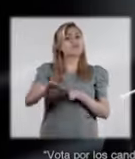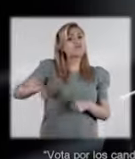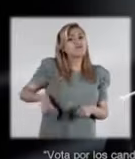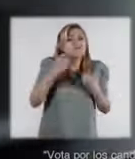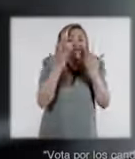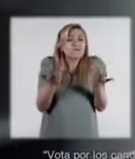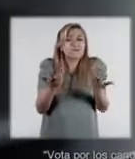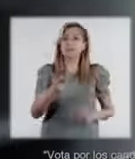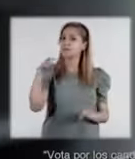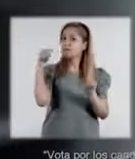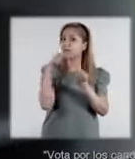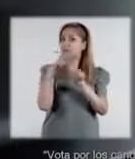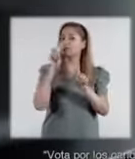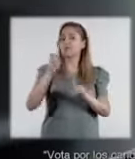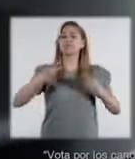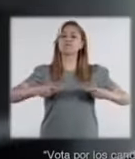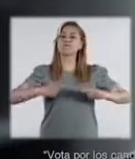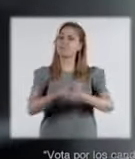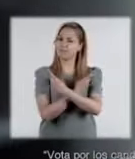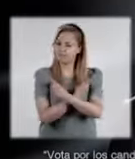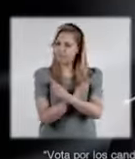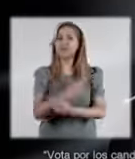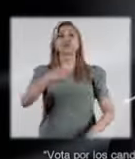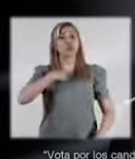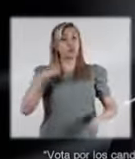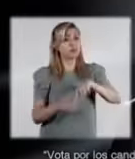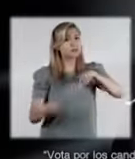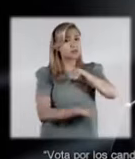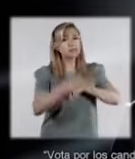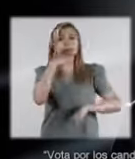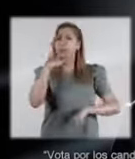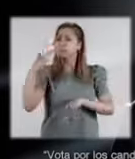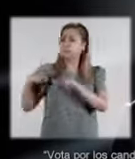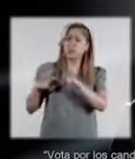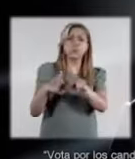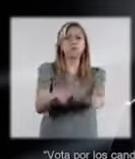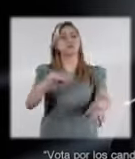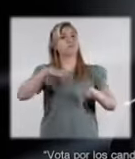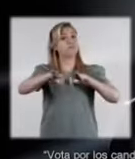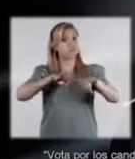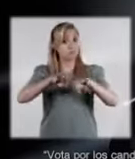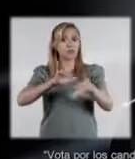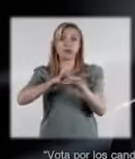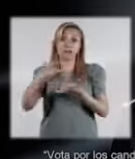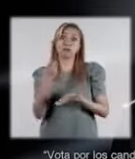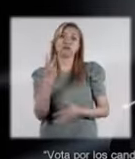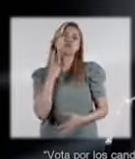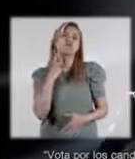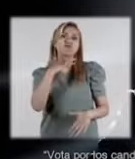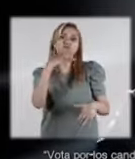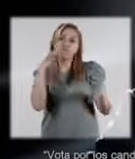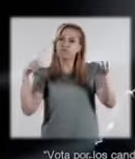¿Qué gobierno quiero? Uno que esté encabezado por gente decente. Yo he combatido la corrupción toda mi vida. Por mi trabajo, muchos